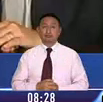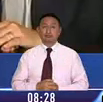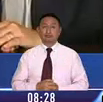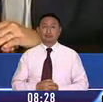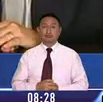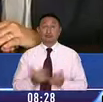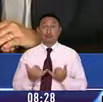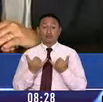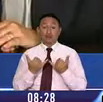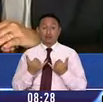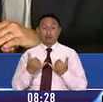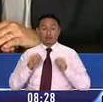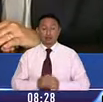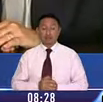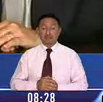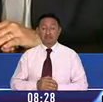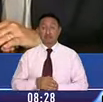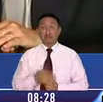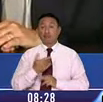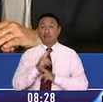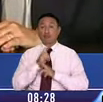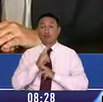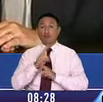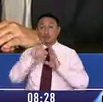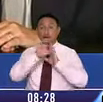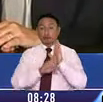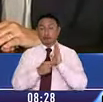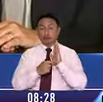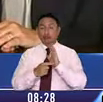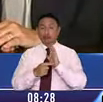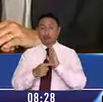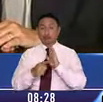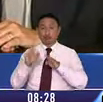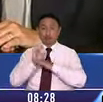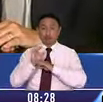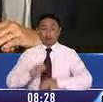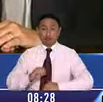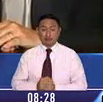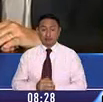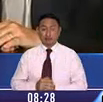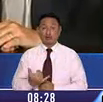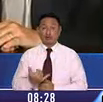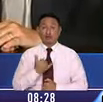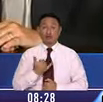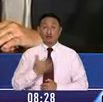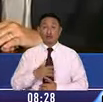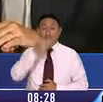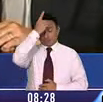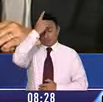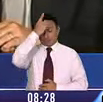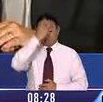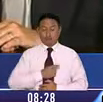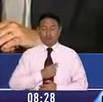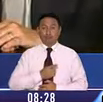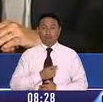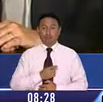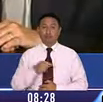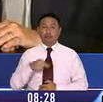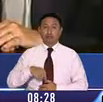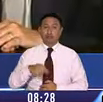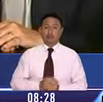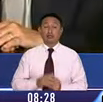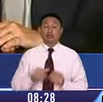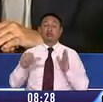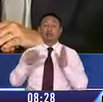salida constitucional al Ecuador, he decidido aplicar el artículo